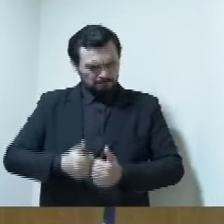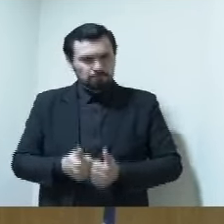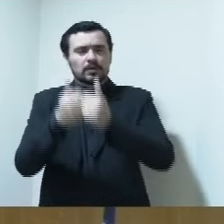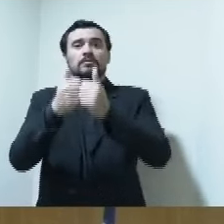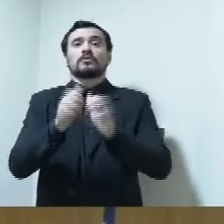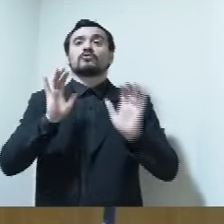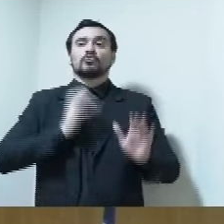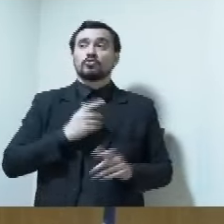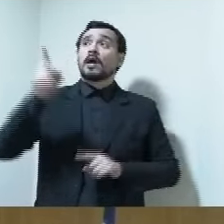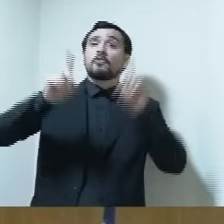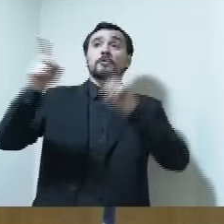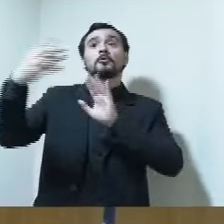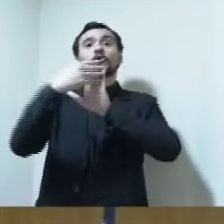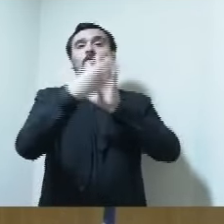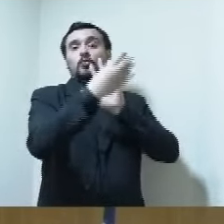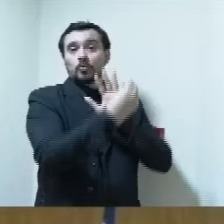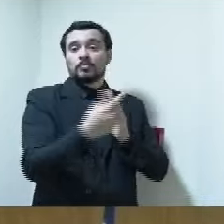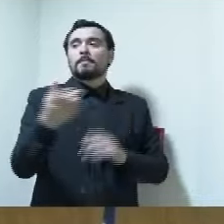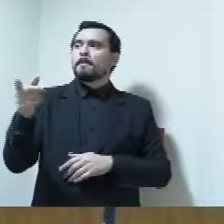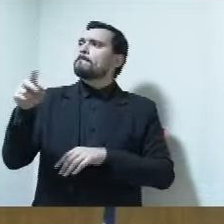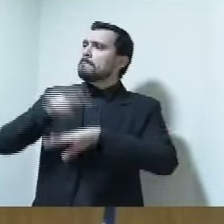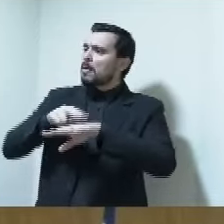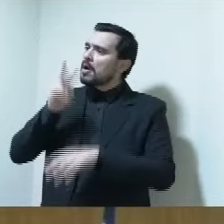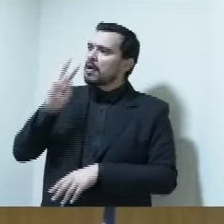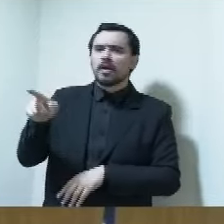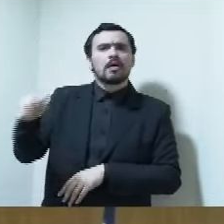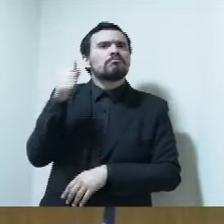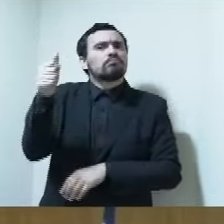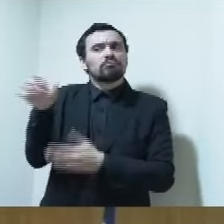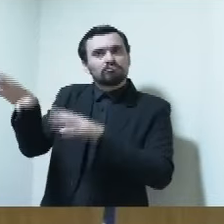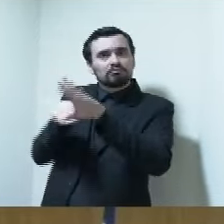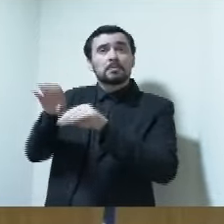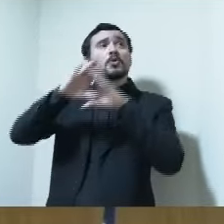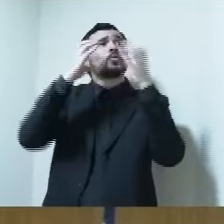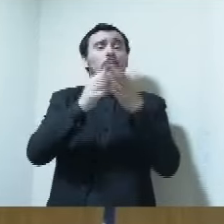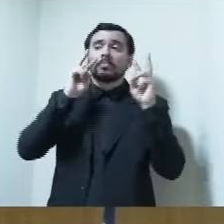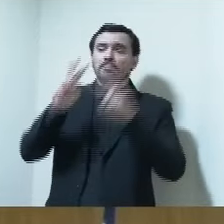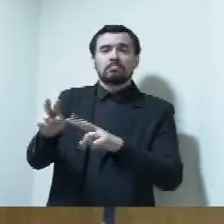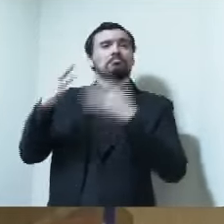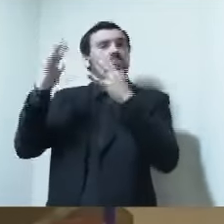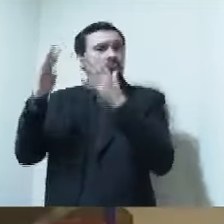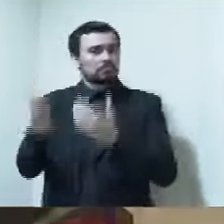nuevamente un modelo a seguir, el modelo paraguayo, admirado hoy en gran parte del mundo.